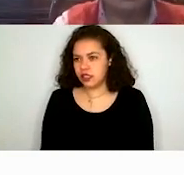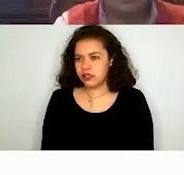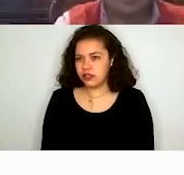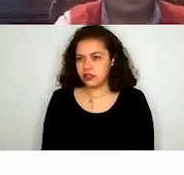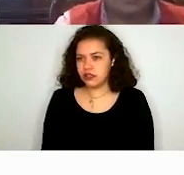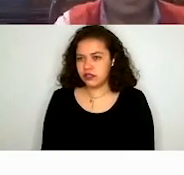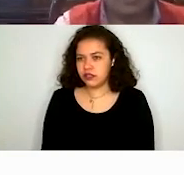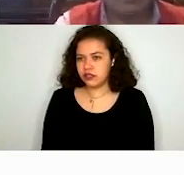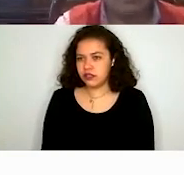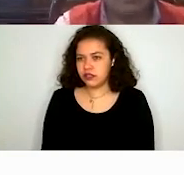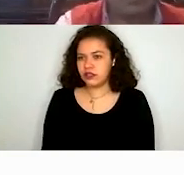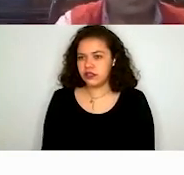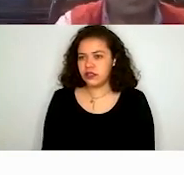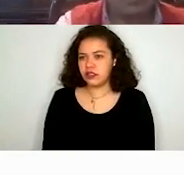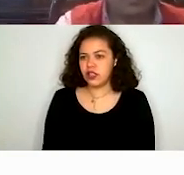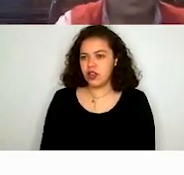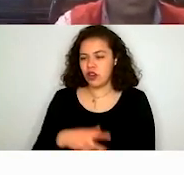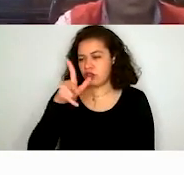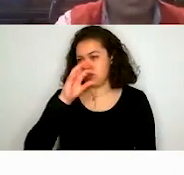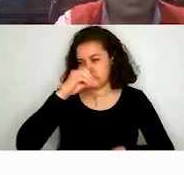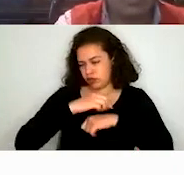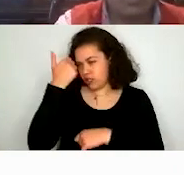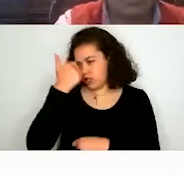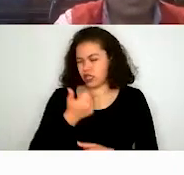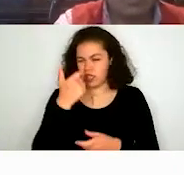8.6, retardante de fuego.